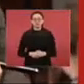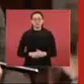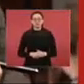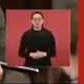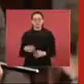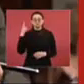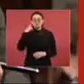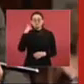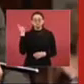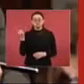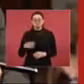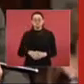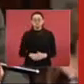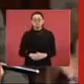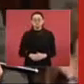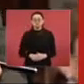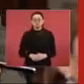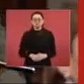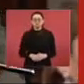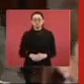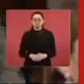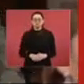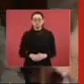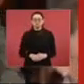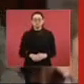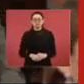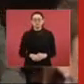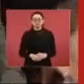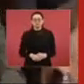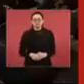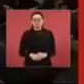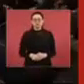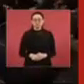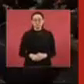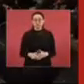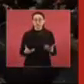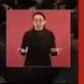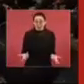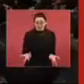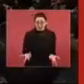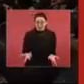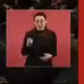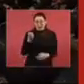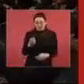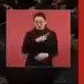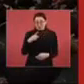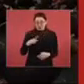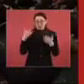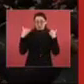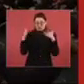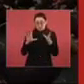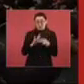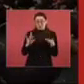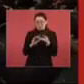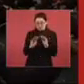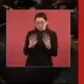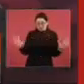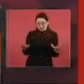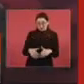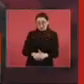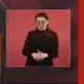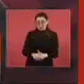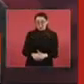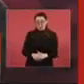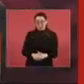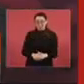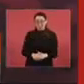Golden, precisamente eso, y las afirmaciones que están haciendo en la prensa. Ah, pero yo debería declararlo. No, es que aquí me está diciendo. Ah, no, pero eso es, o